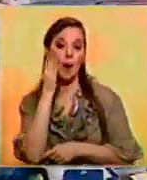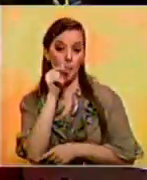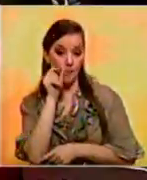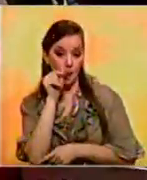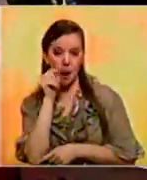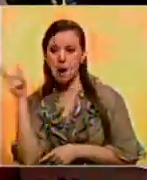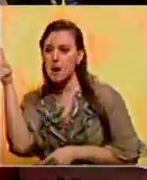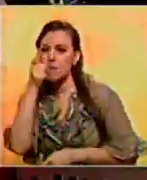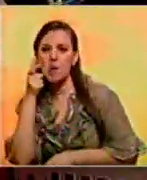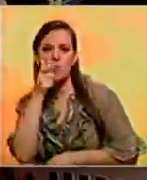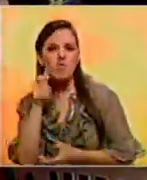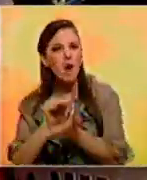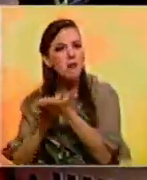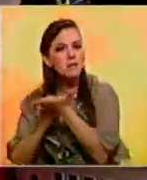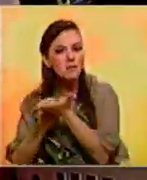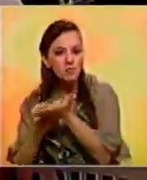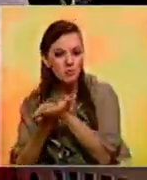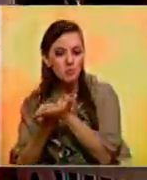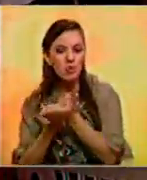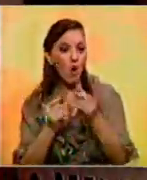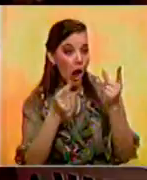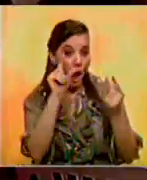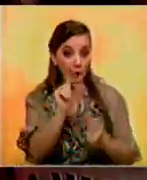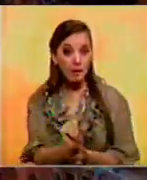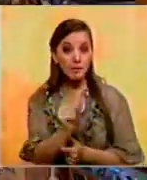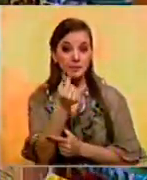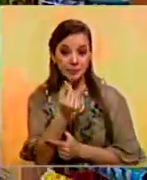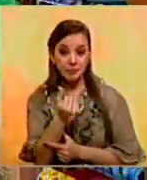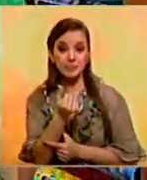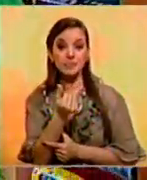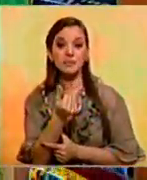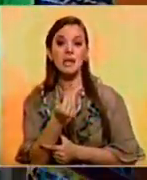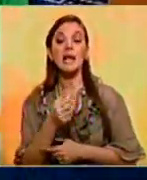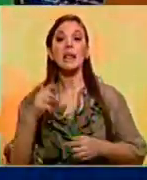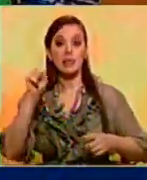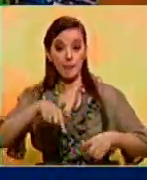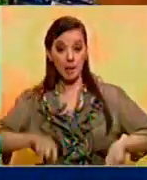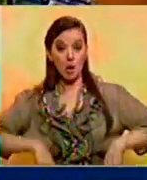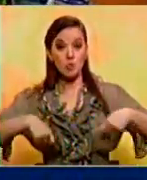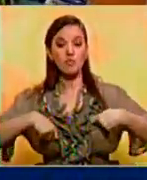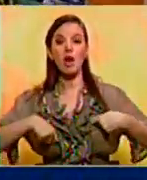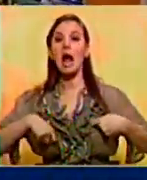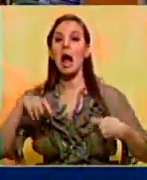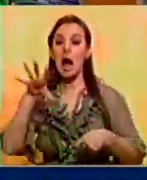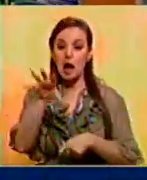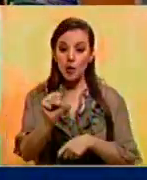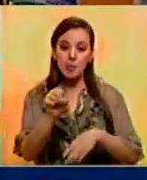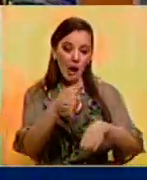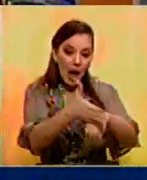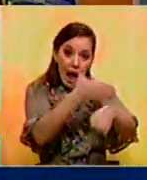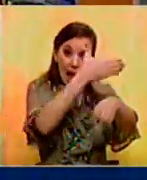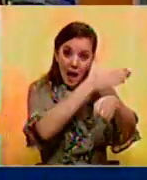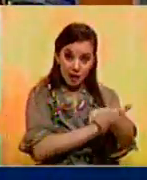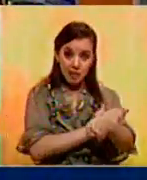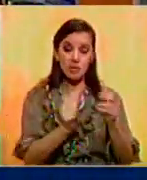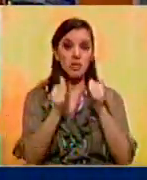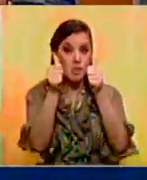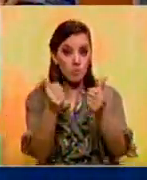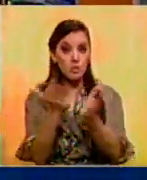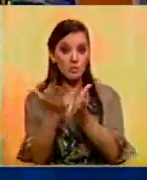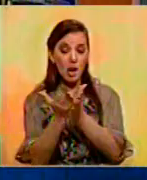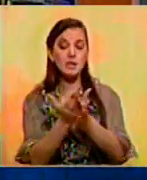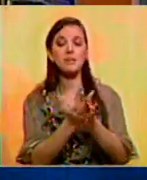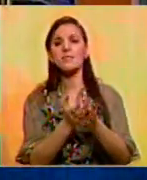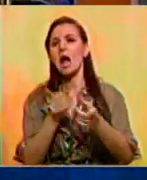para conseguir buenos precios y variedad en los productos de los útiles escolares y los uniformes es comprarlos un poco antes de iniciar las clases.